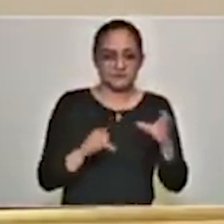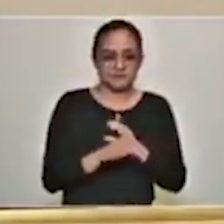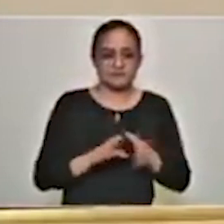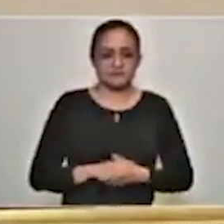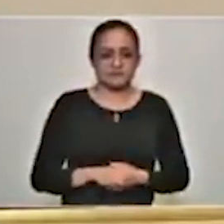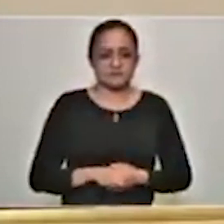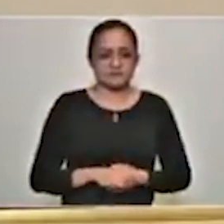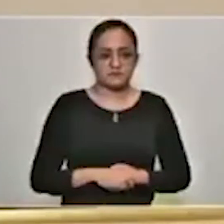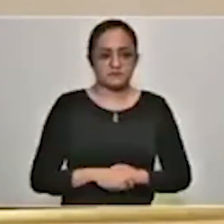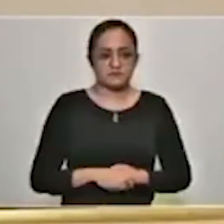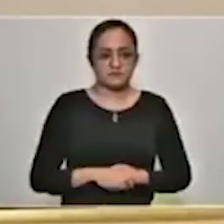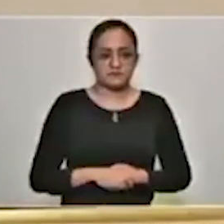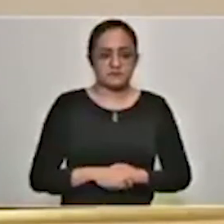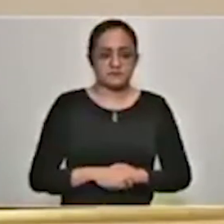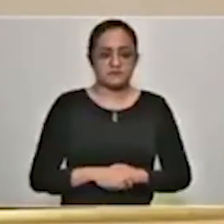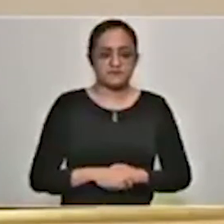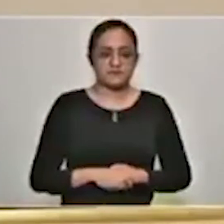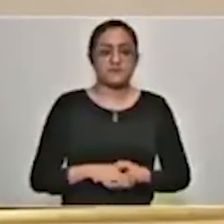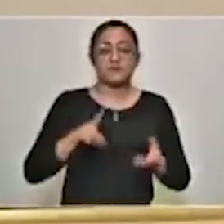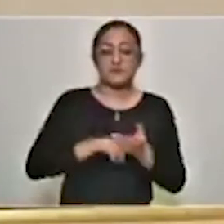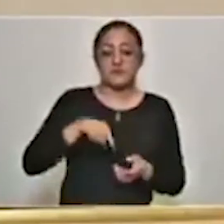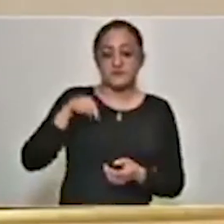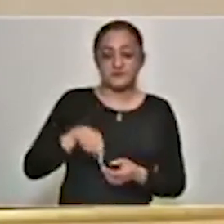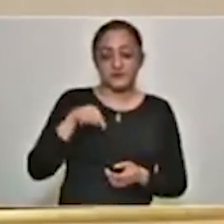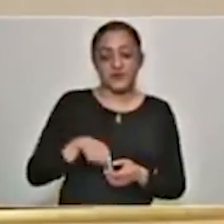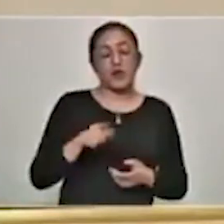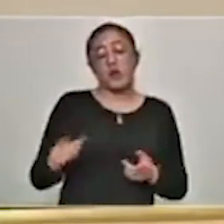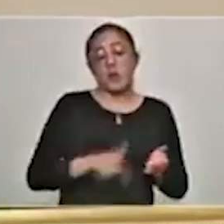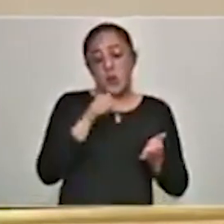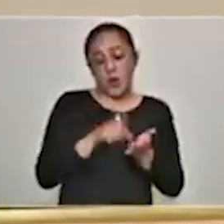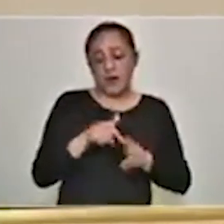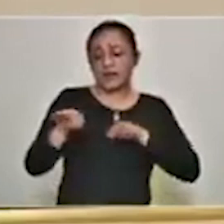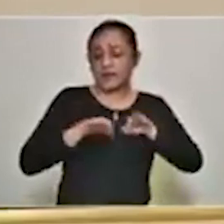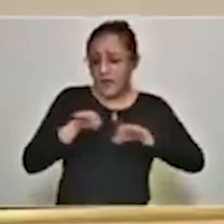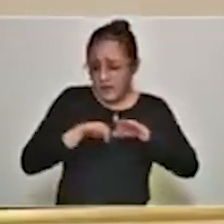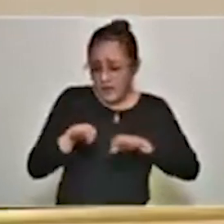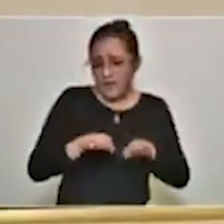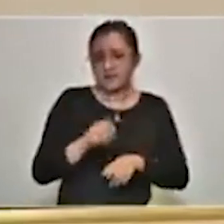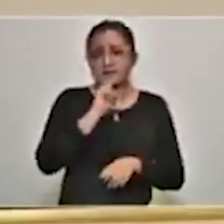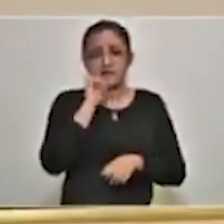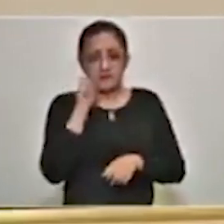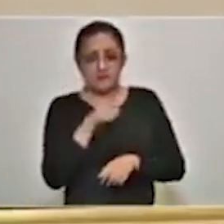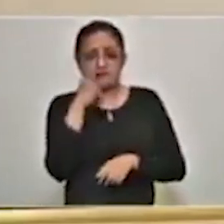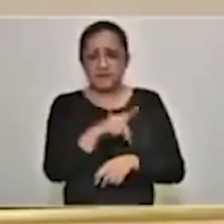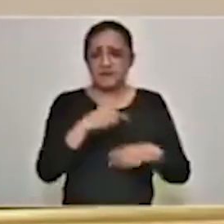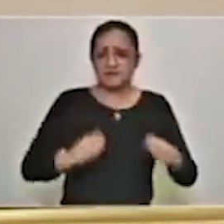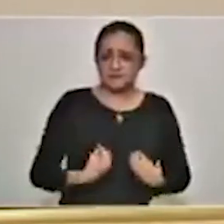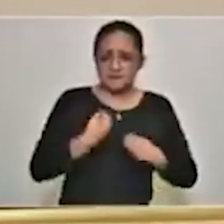tanto en el centro de trabajo en el hogar como en la convivencia